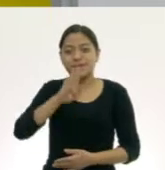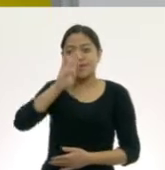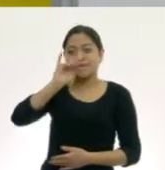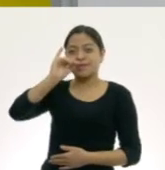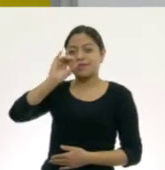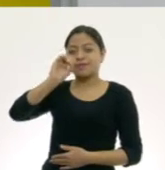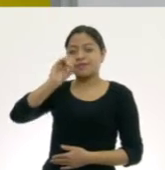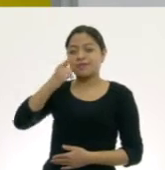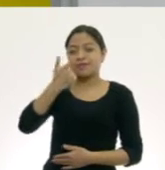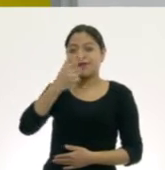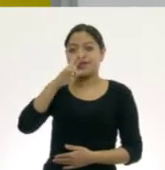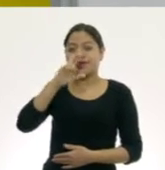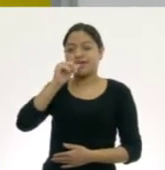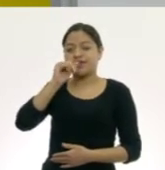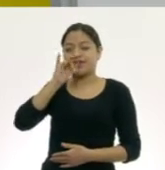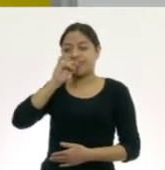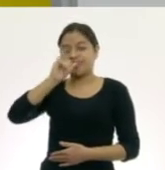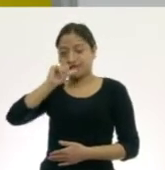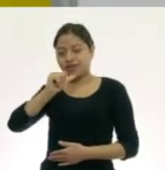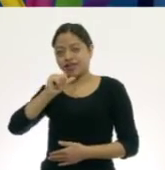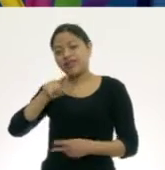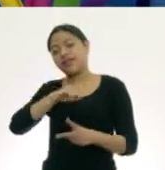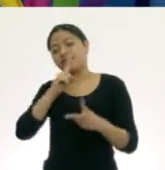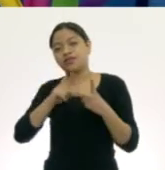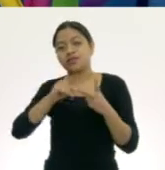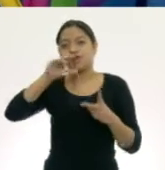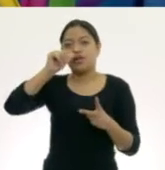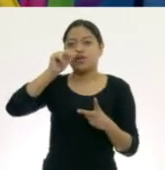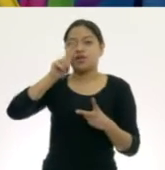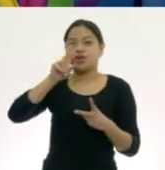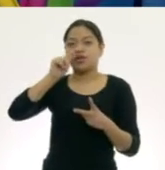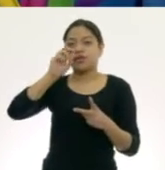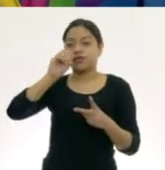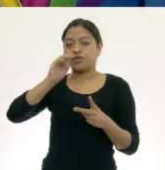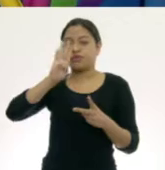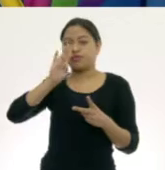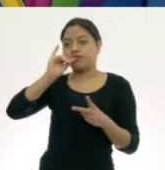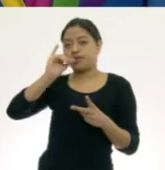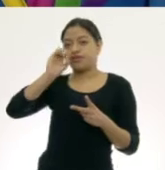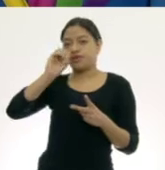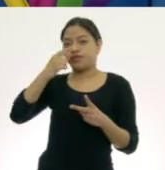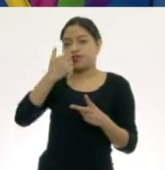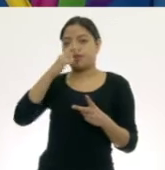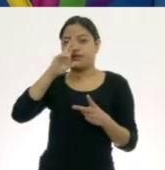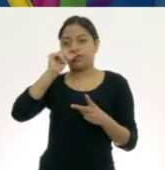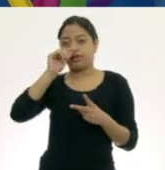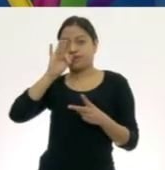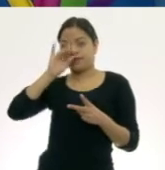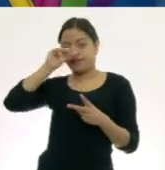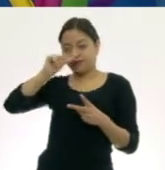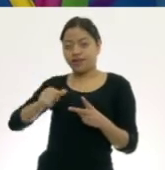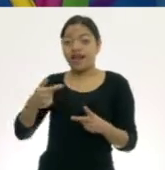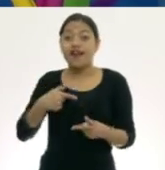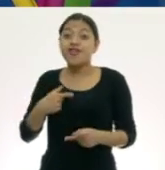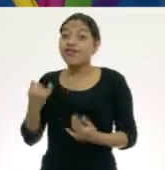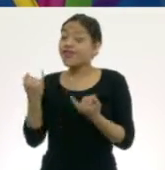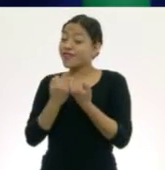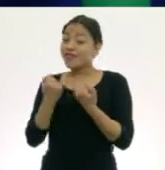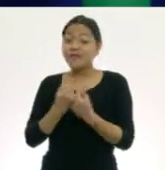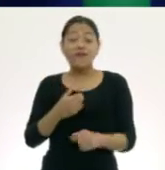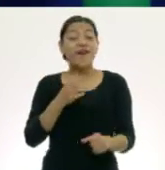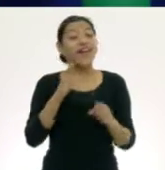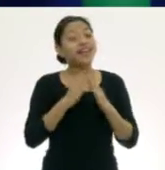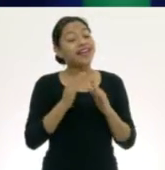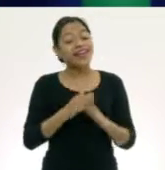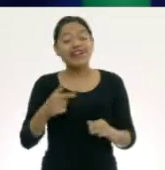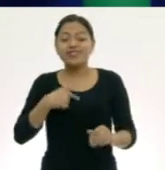biografía y autobiografía. Así es, y yo ya he estado en mi casa practicando, preguntando, haciendo